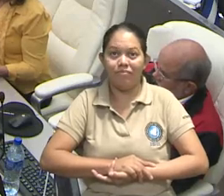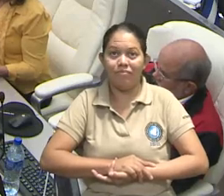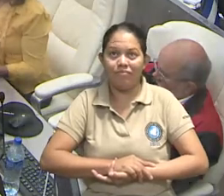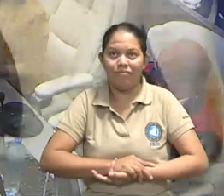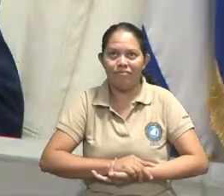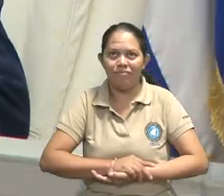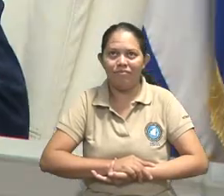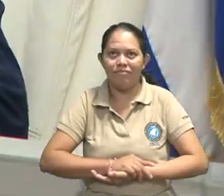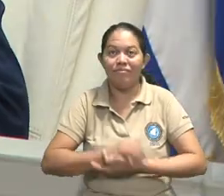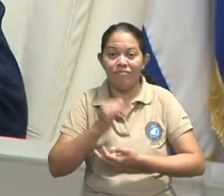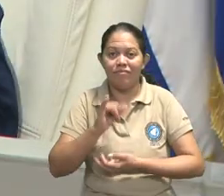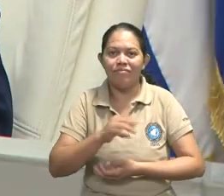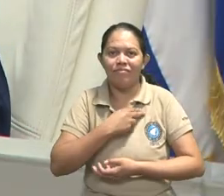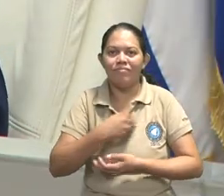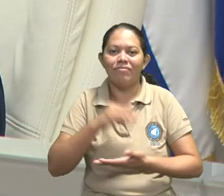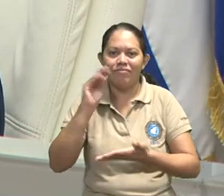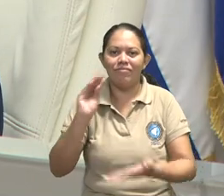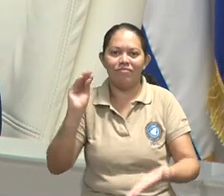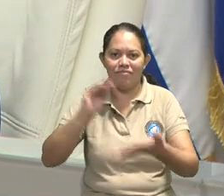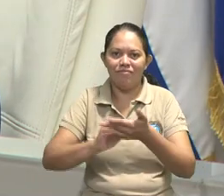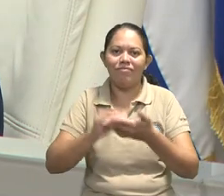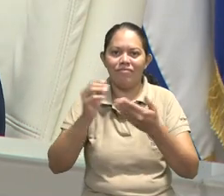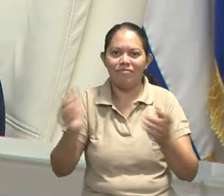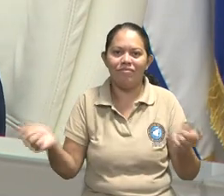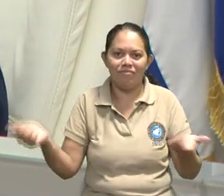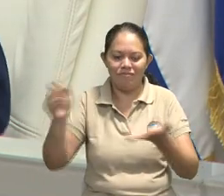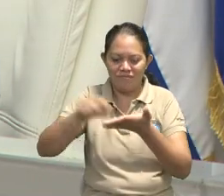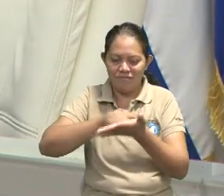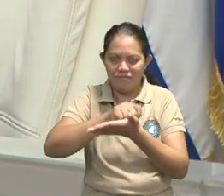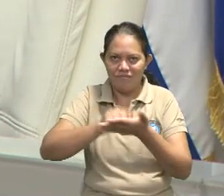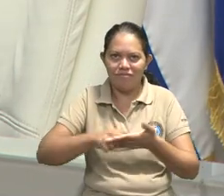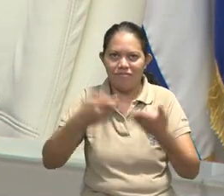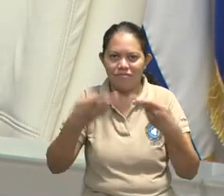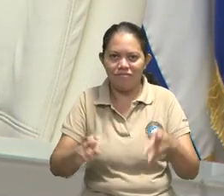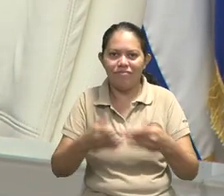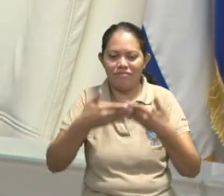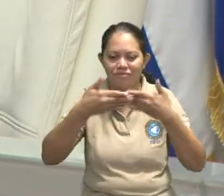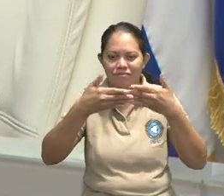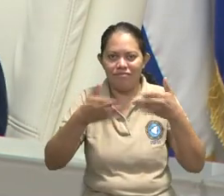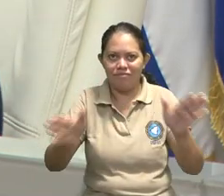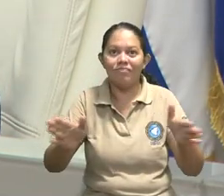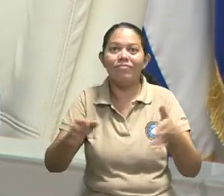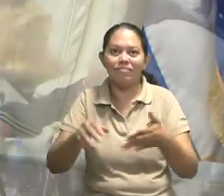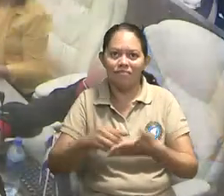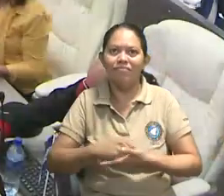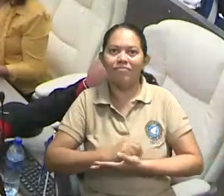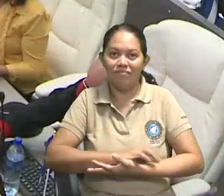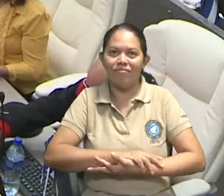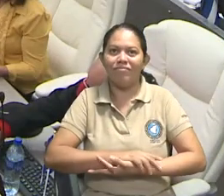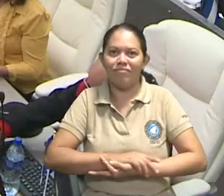A discusión el artículo 1, a votación el artículo 1. Se abre la votación.